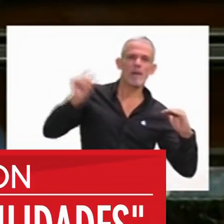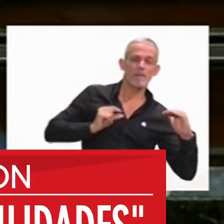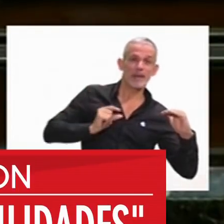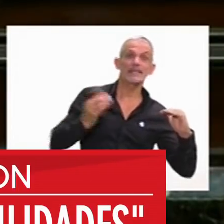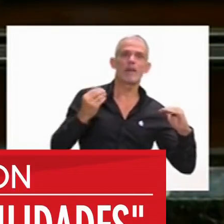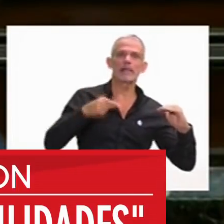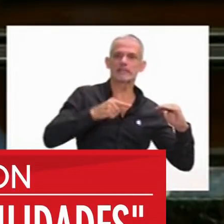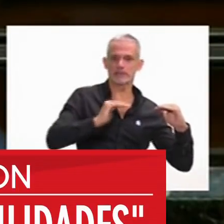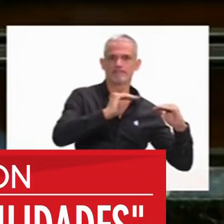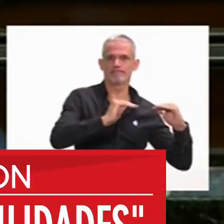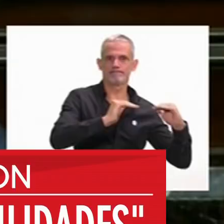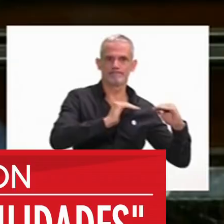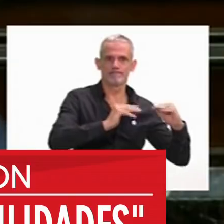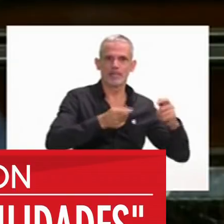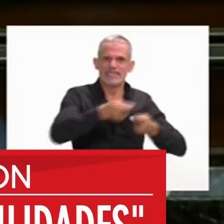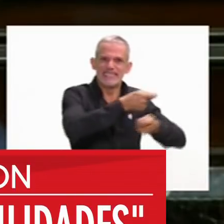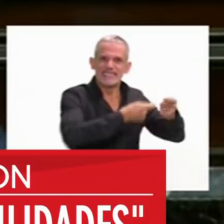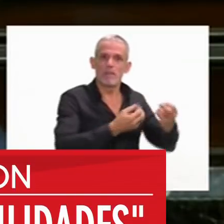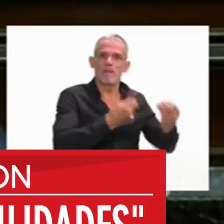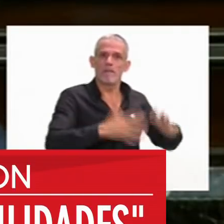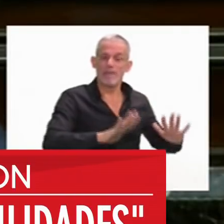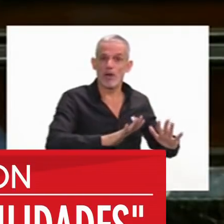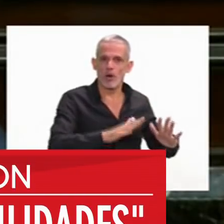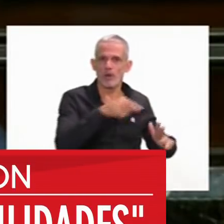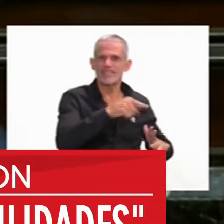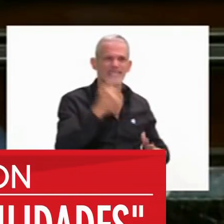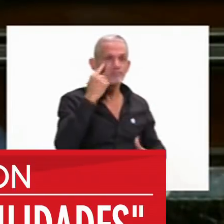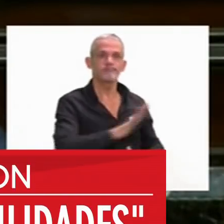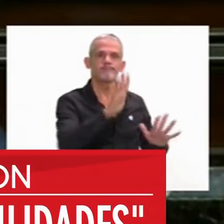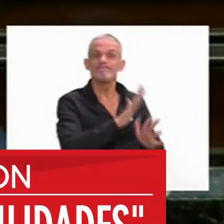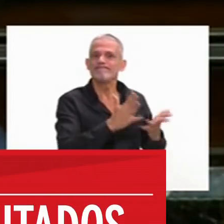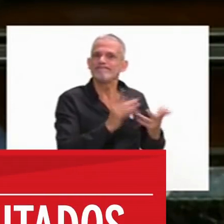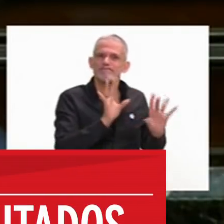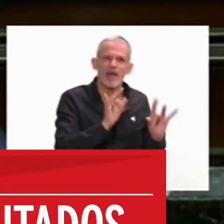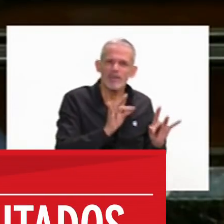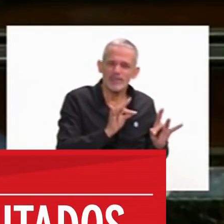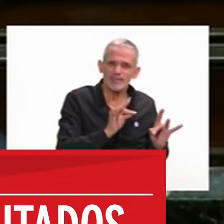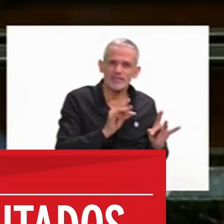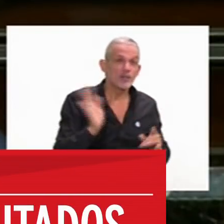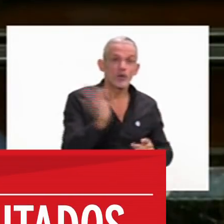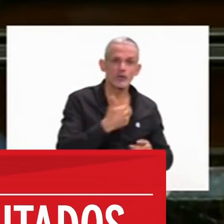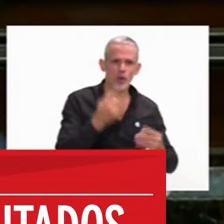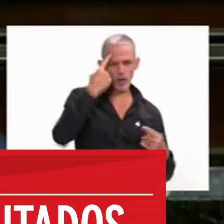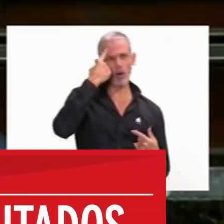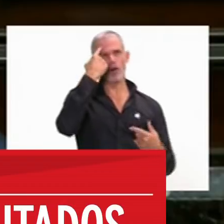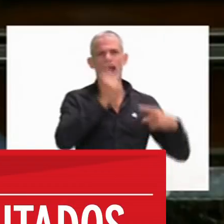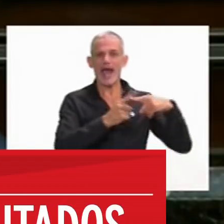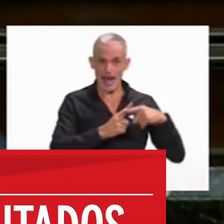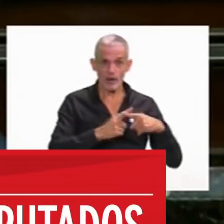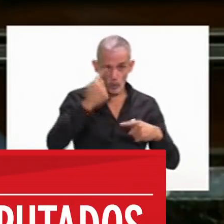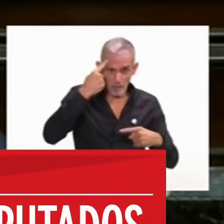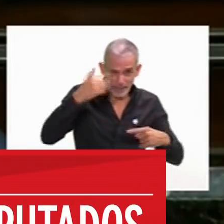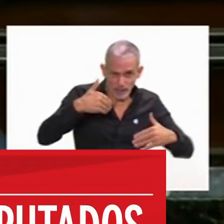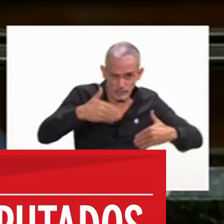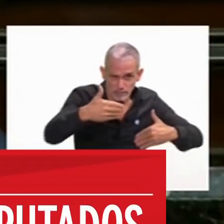mejor circunstancia para navegar ese mundo incierto. Mundo incierto que todas las estimaciones indican que continuará en